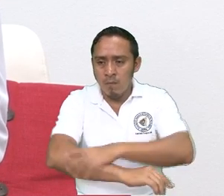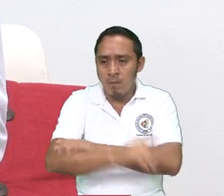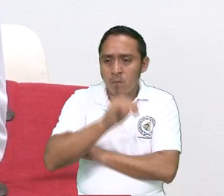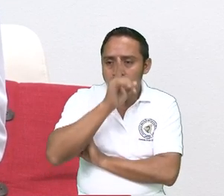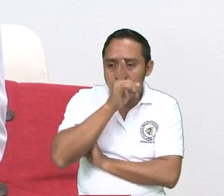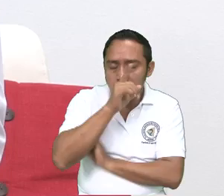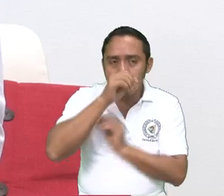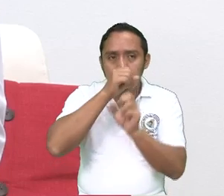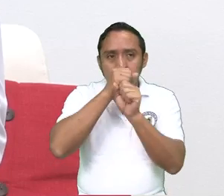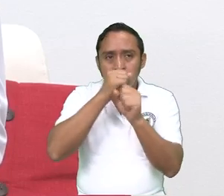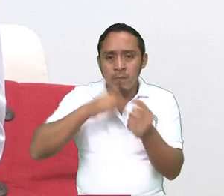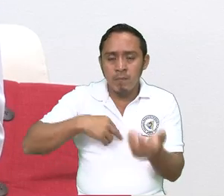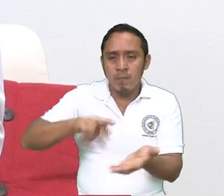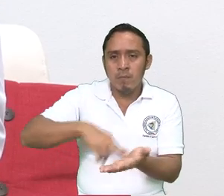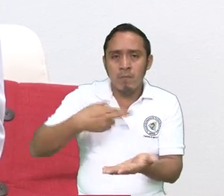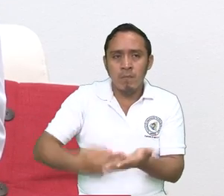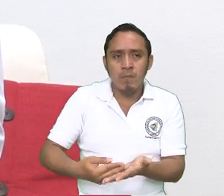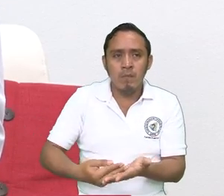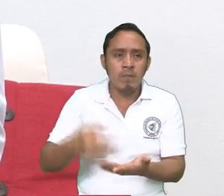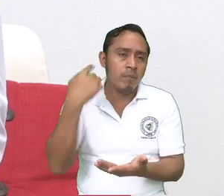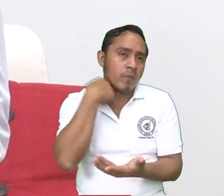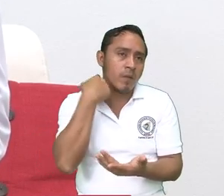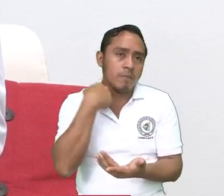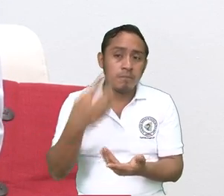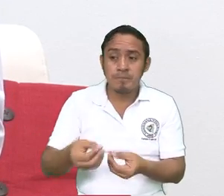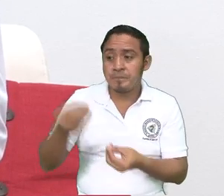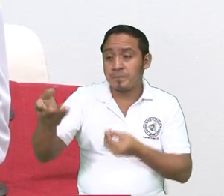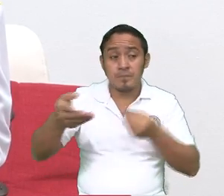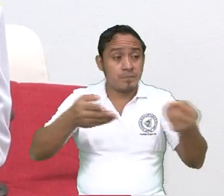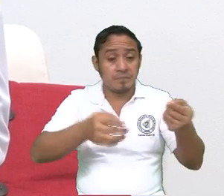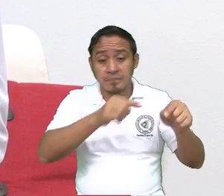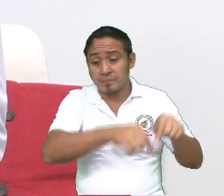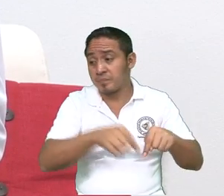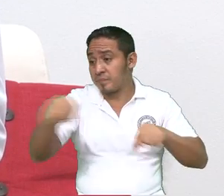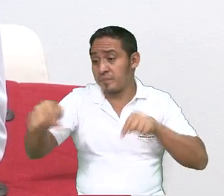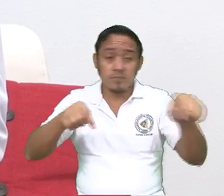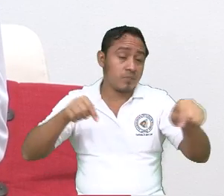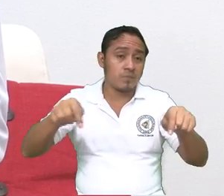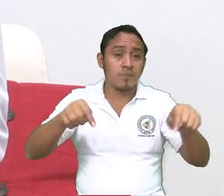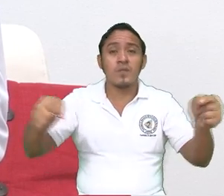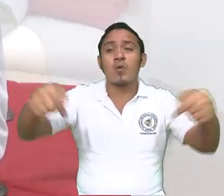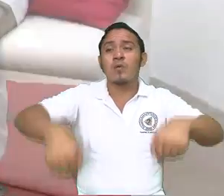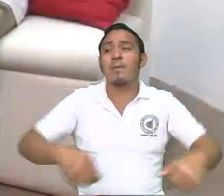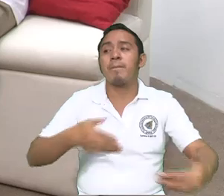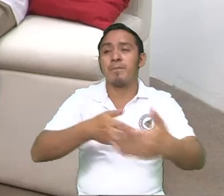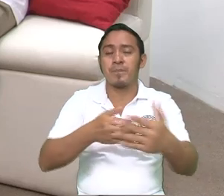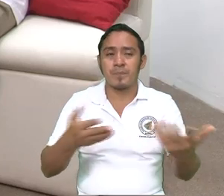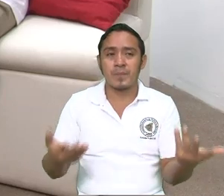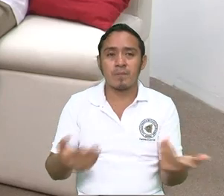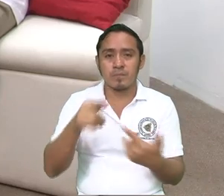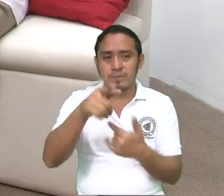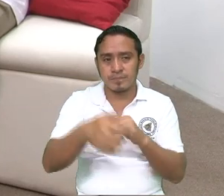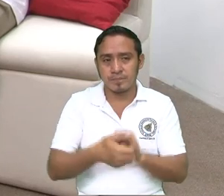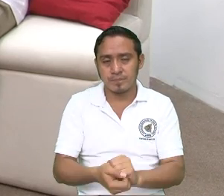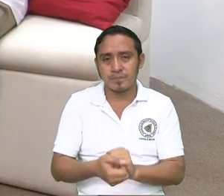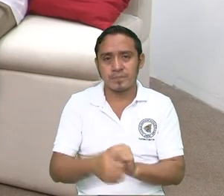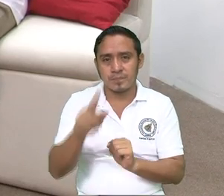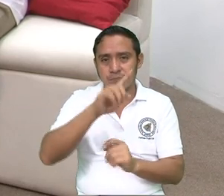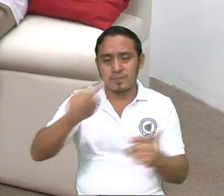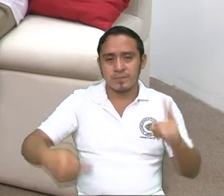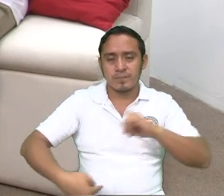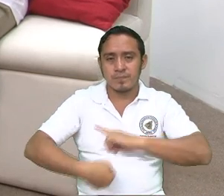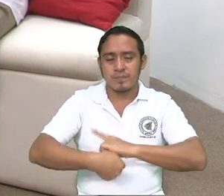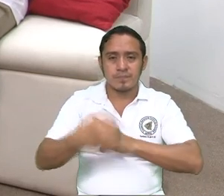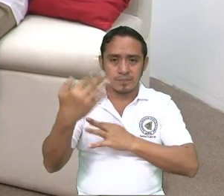la sangre que donante siempre siempre le va a servir al doctor es momento de hacer una breve pausa a usted amigo televidente no le